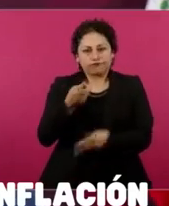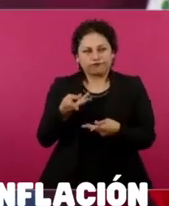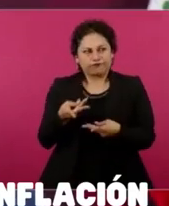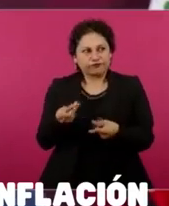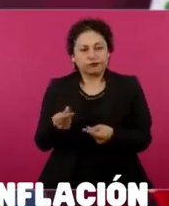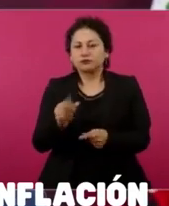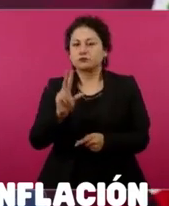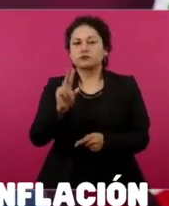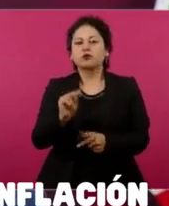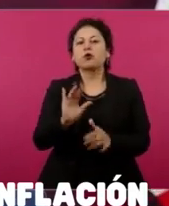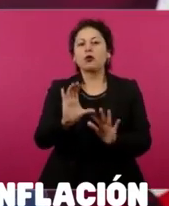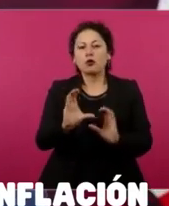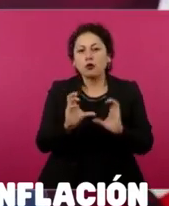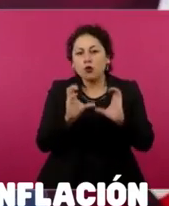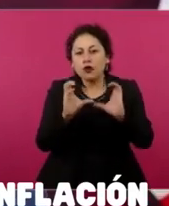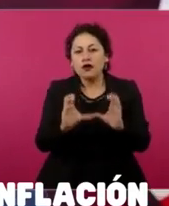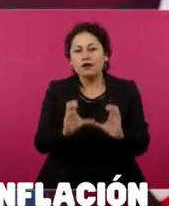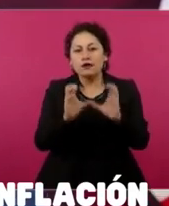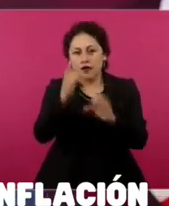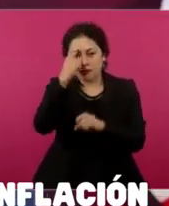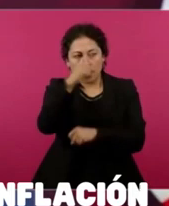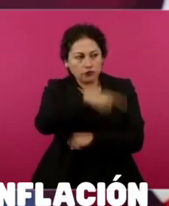poder adquisitivo.